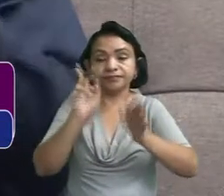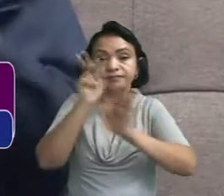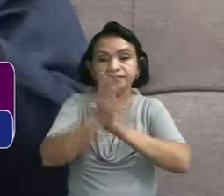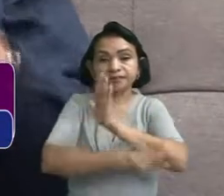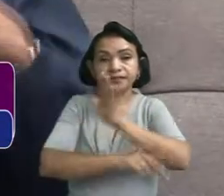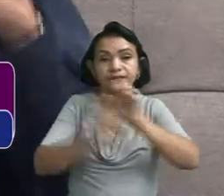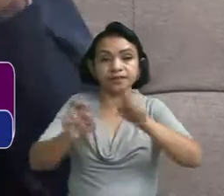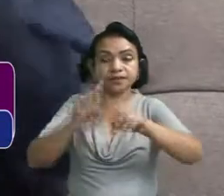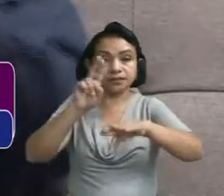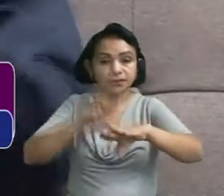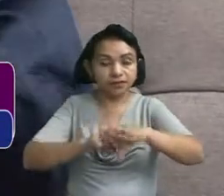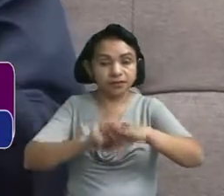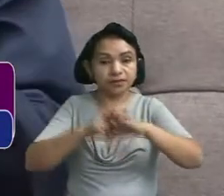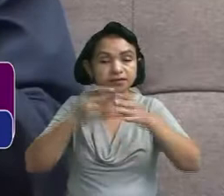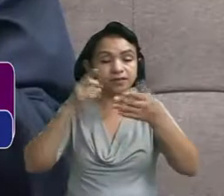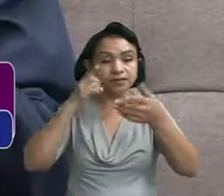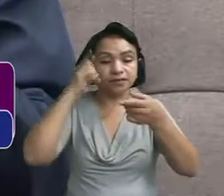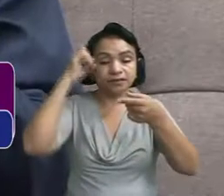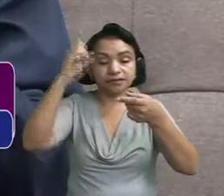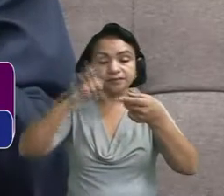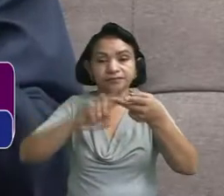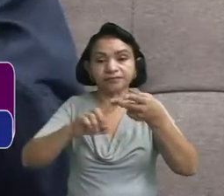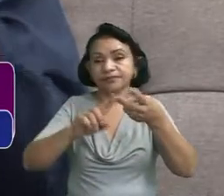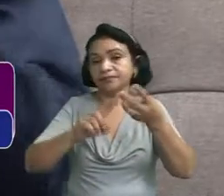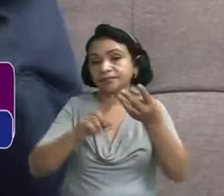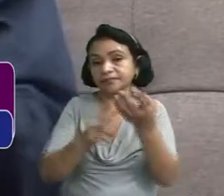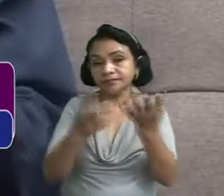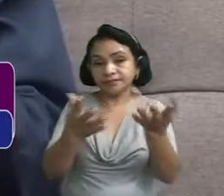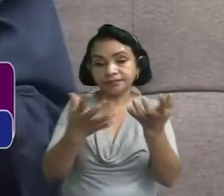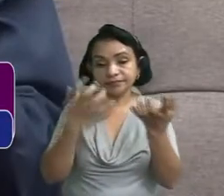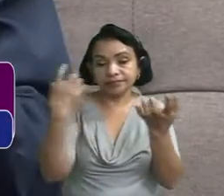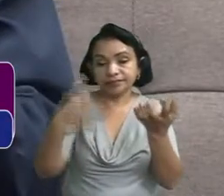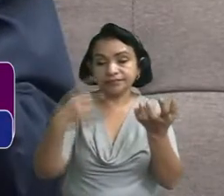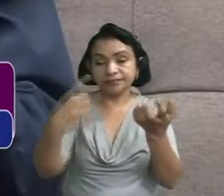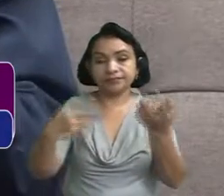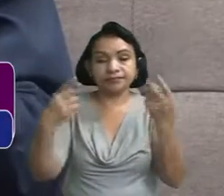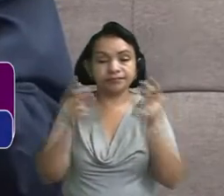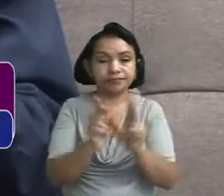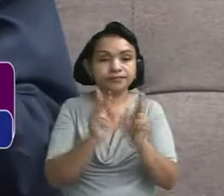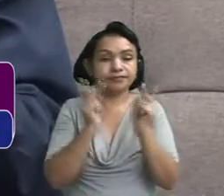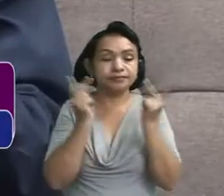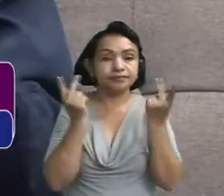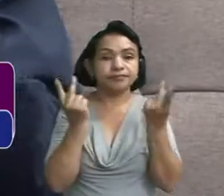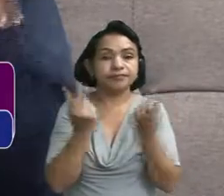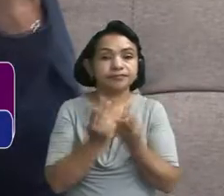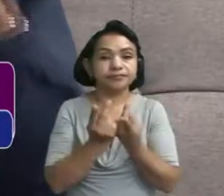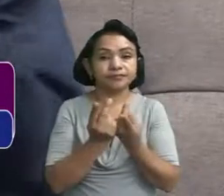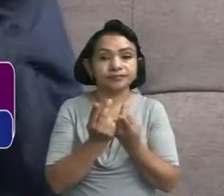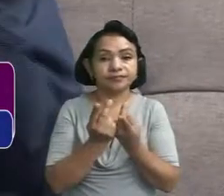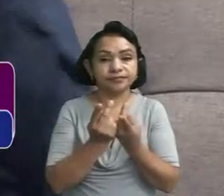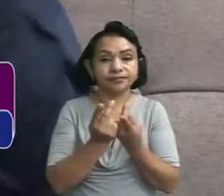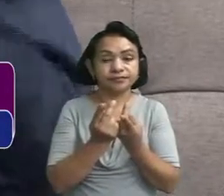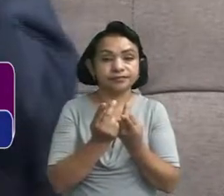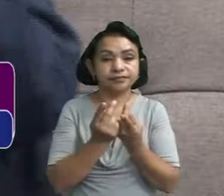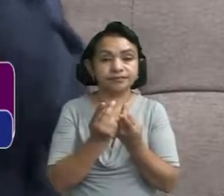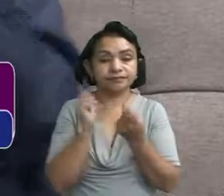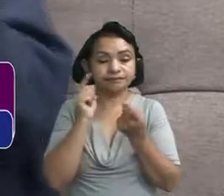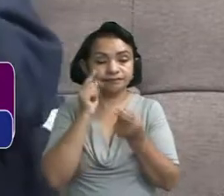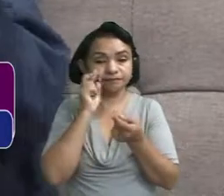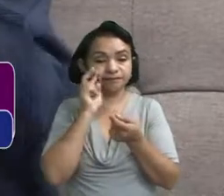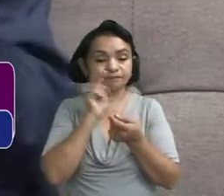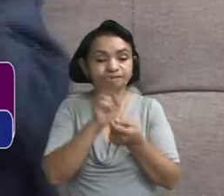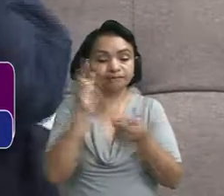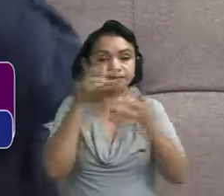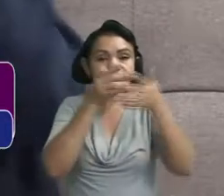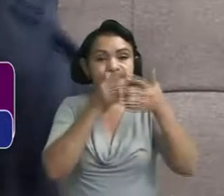países nacionalistas, progresistas, quieren hacer avanzar los derechos del pueblo, ahí es ahí donde el imperio comienza